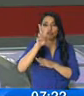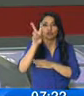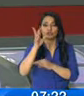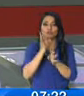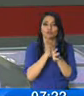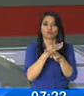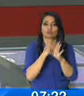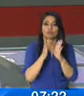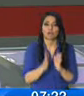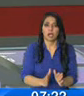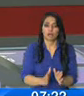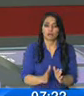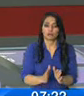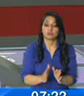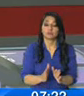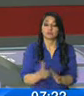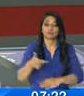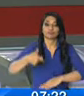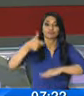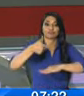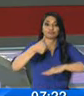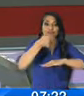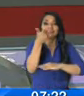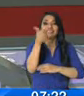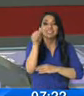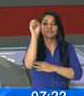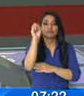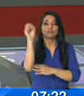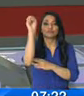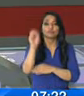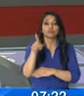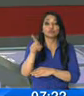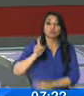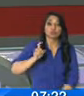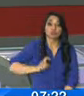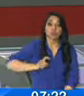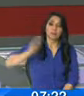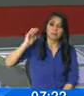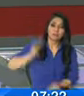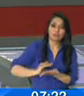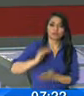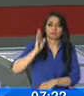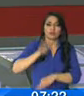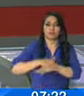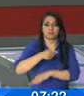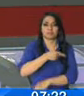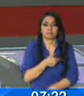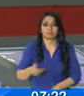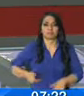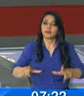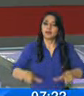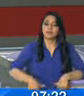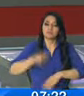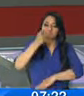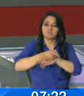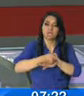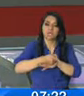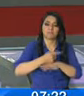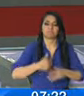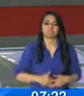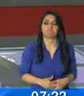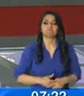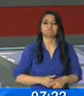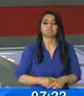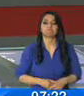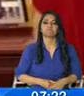sugerirán una reducción del 10% de su salario esto tras la medida de austeridad que anunció el presidente len